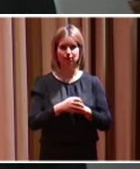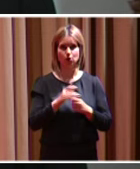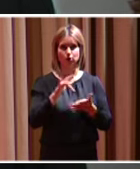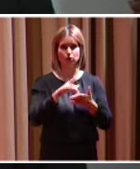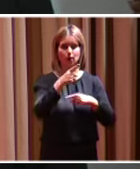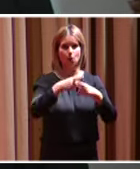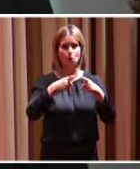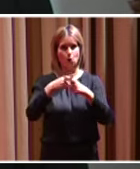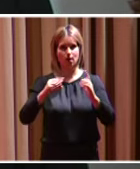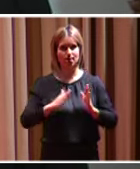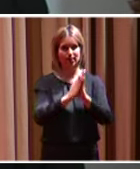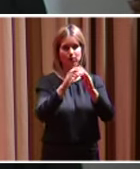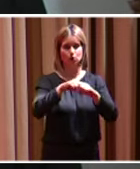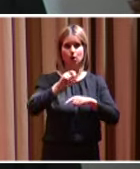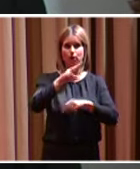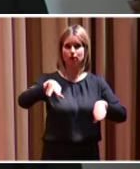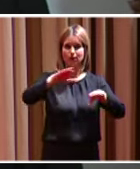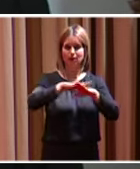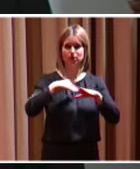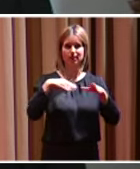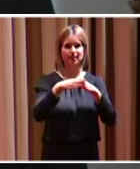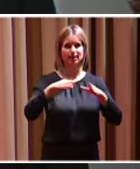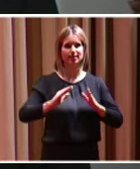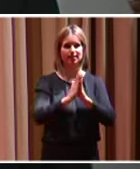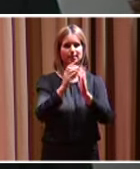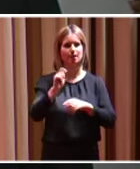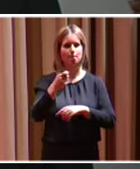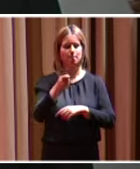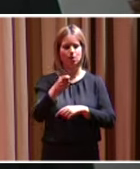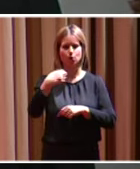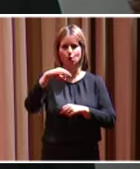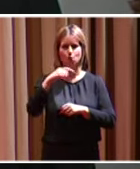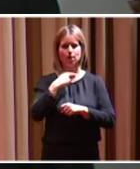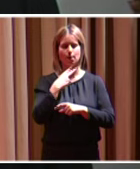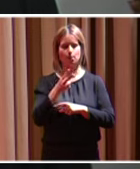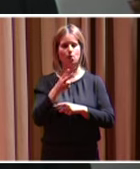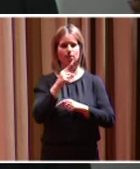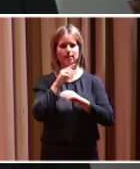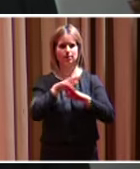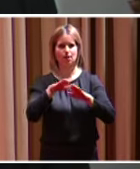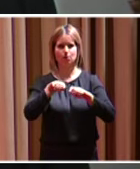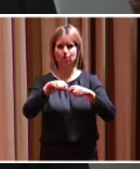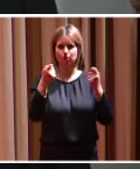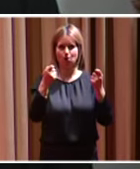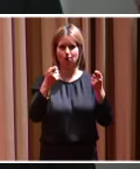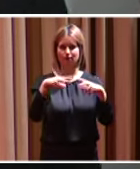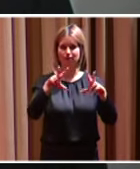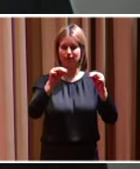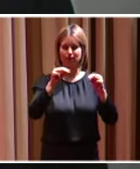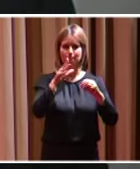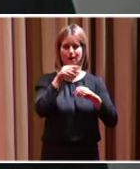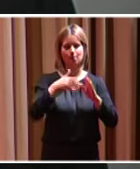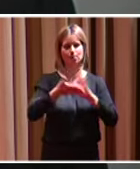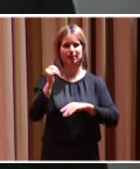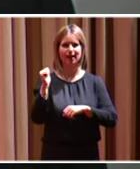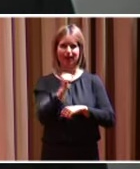Cada Jueves Santo, a las 12 de la noche en la iglesia de San Pedro, esta es la única voz que rompe el silencio para permitir la salida de la